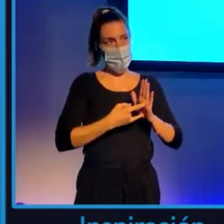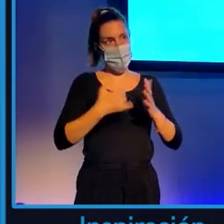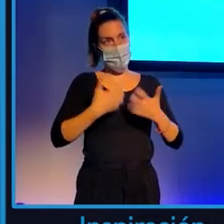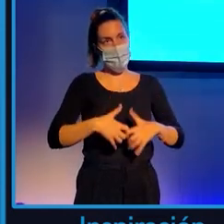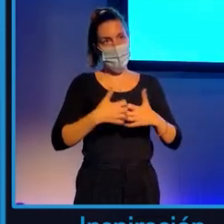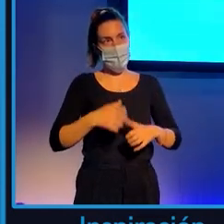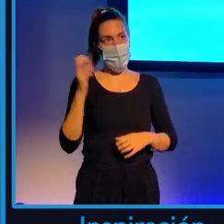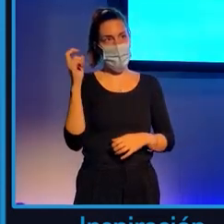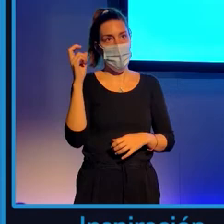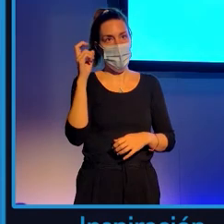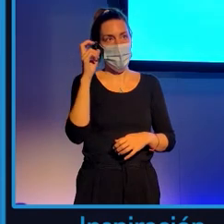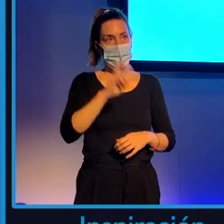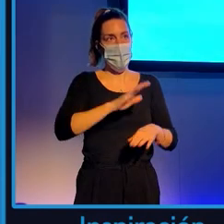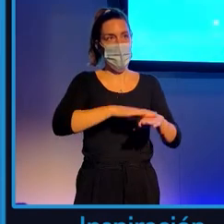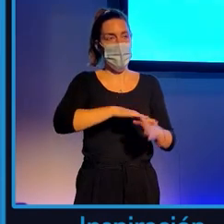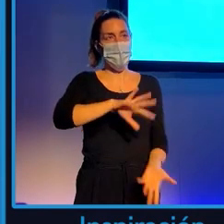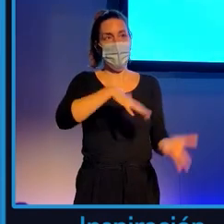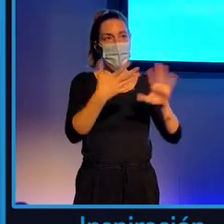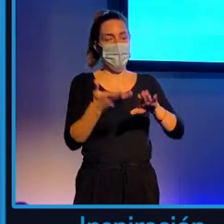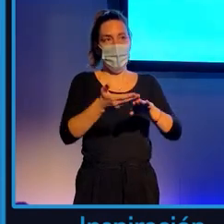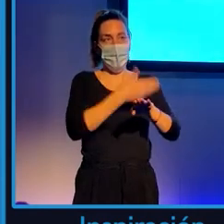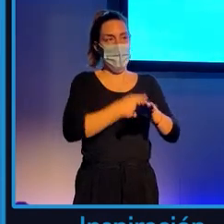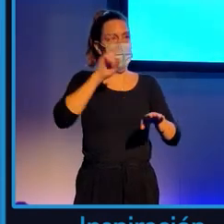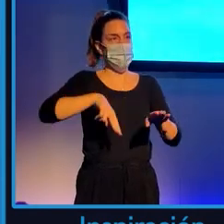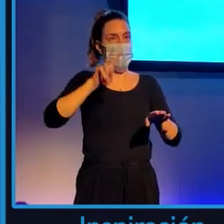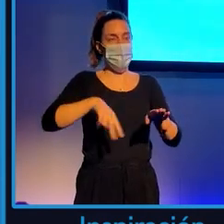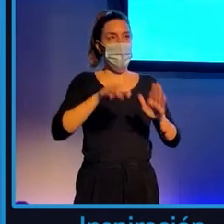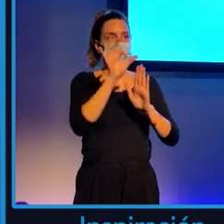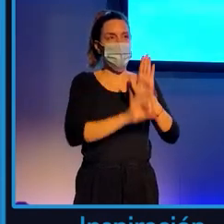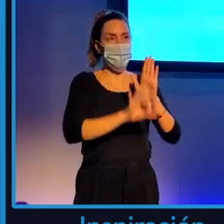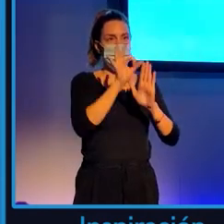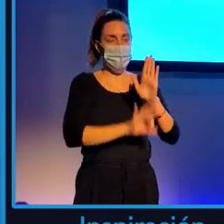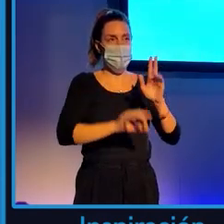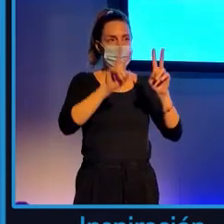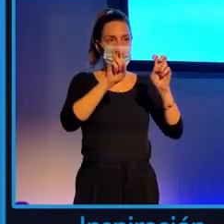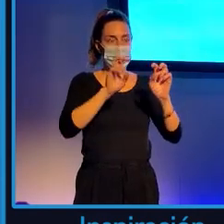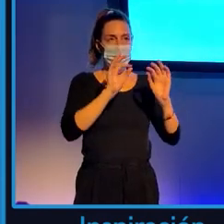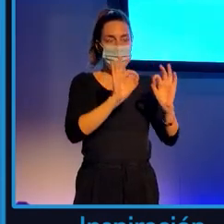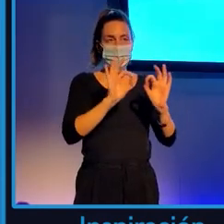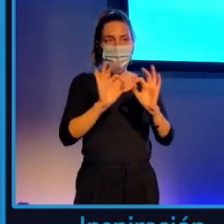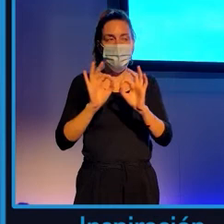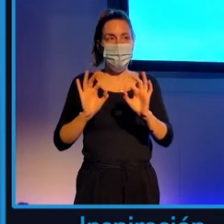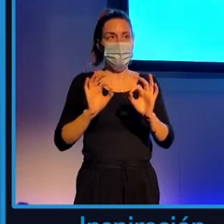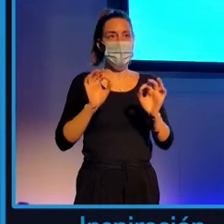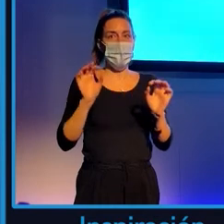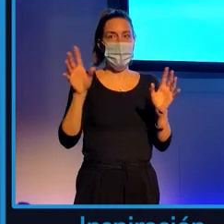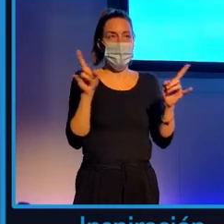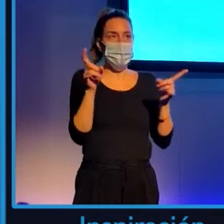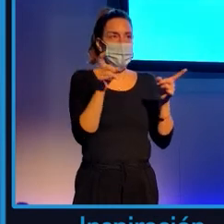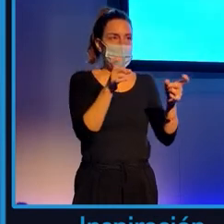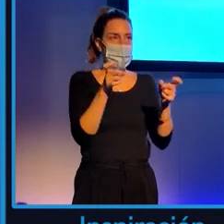sin precedentes sofisticados sistemas de software sensores por todas partes potentes procesadores